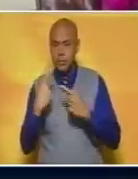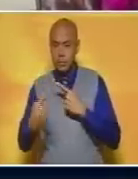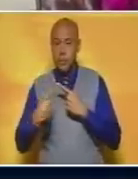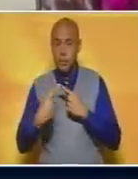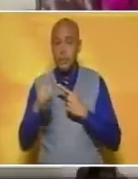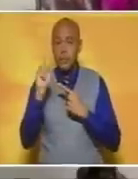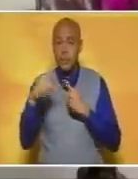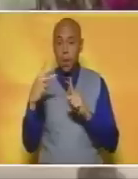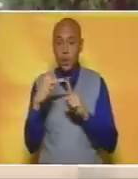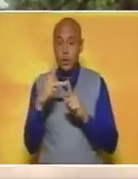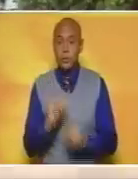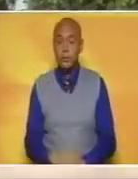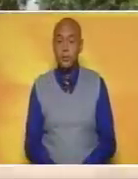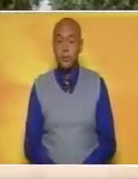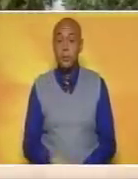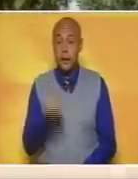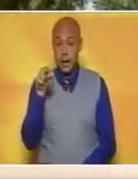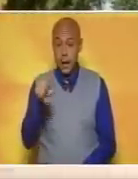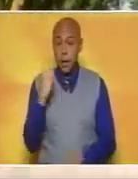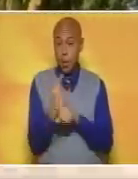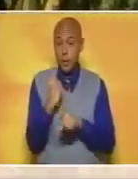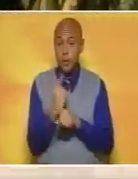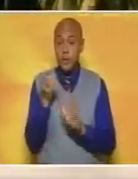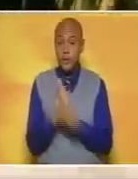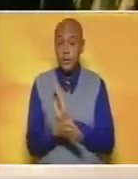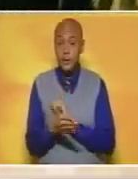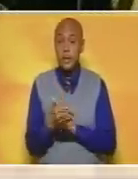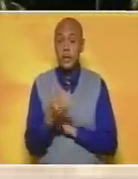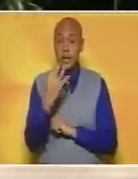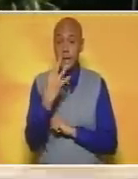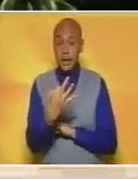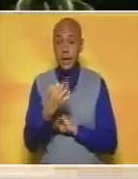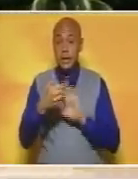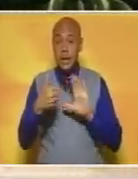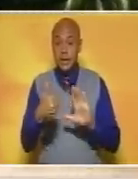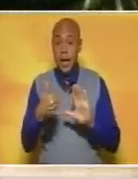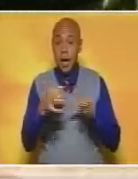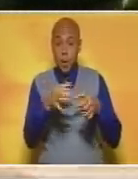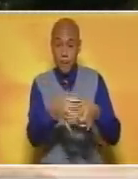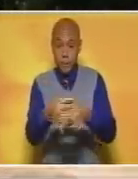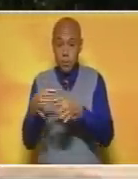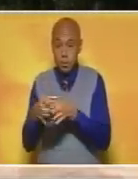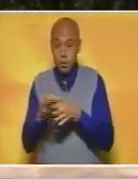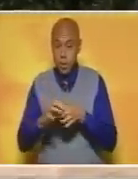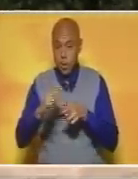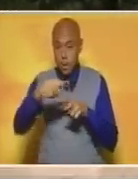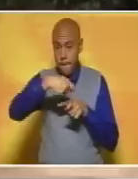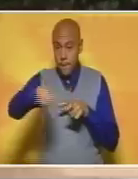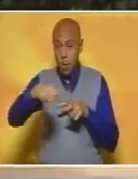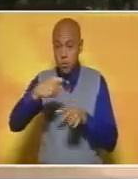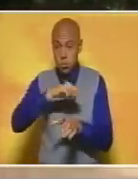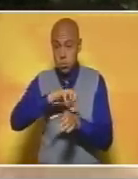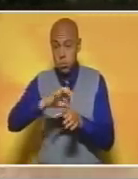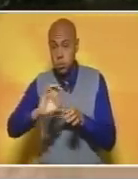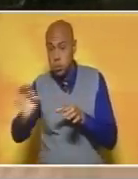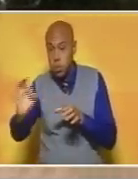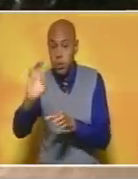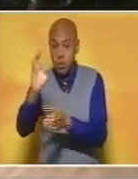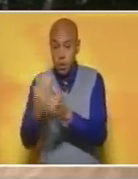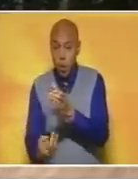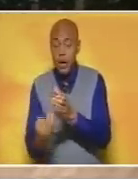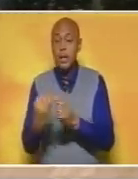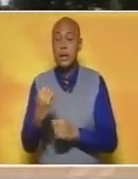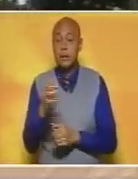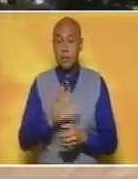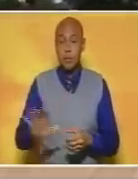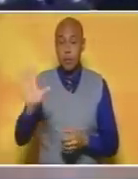parte de hotel. El torneo, que se disputará a 36 hoyos, tendrá en competencia 144 jugadores de todo